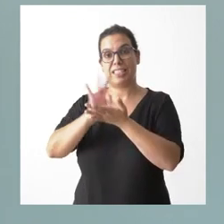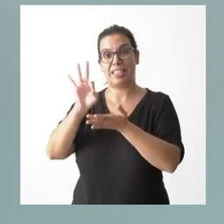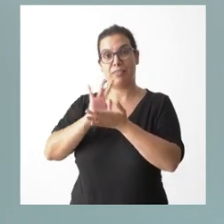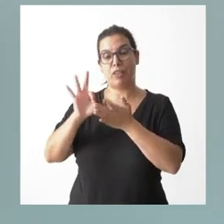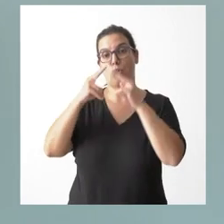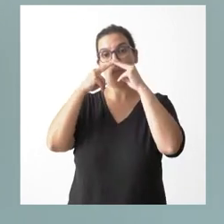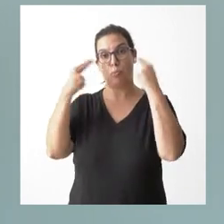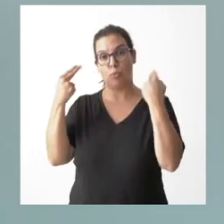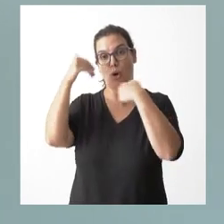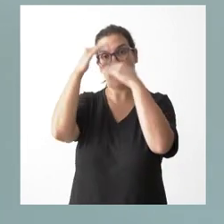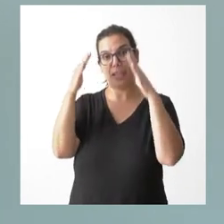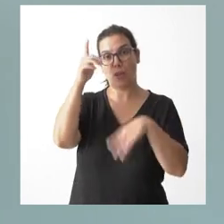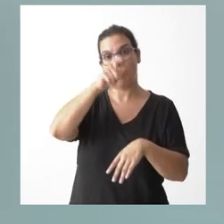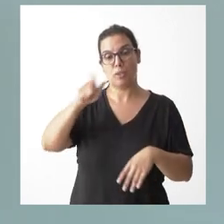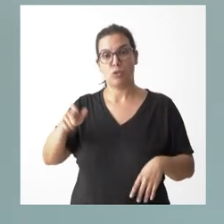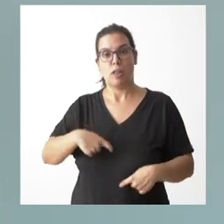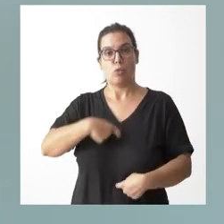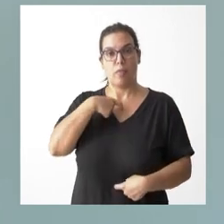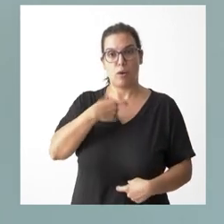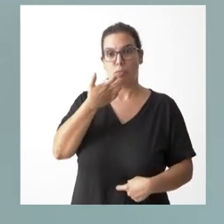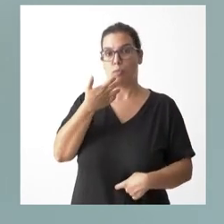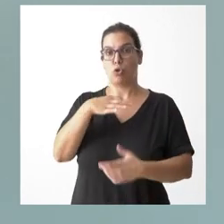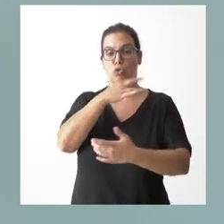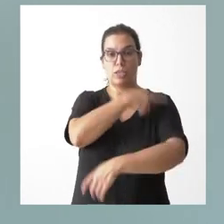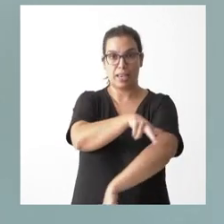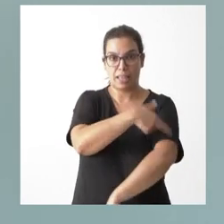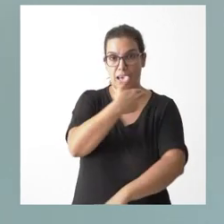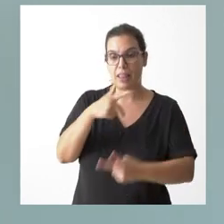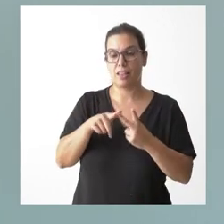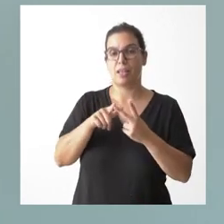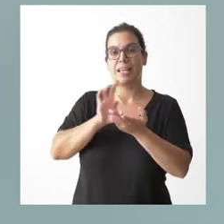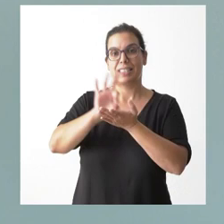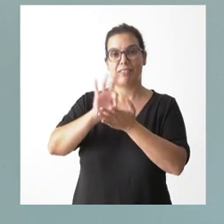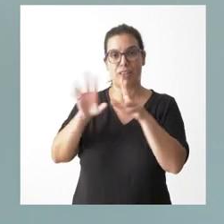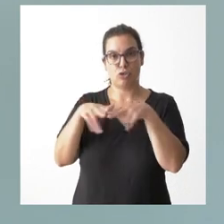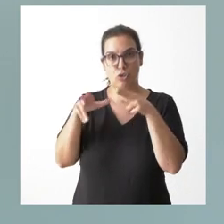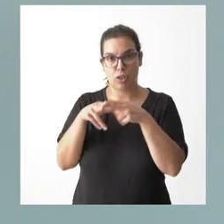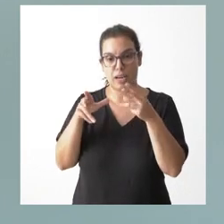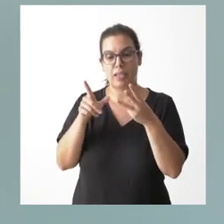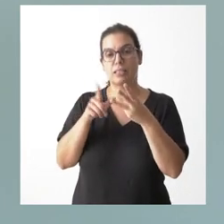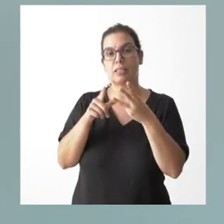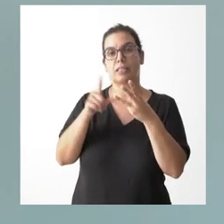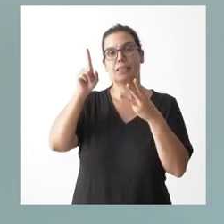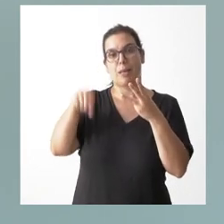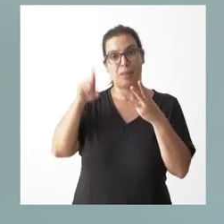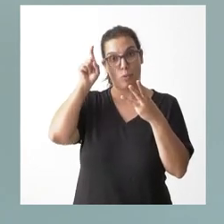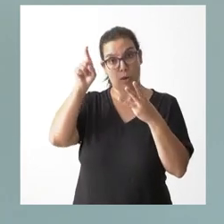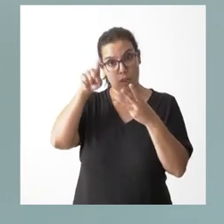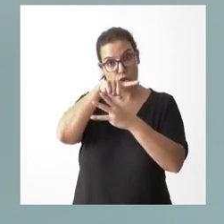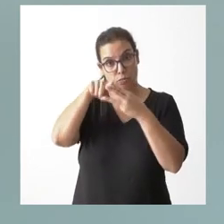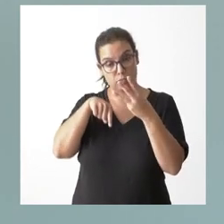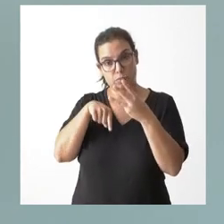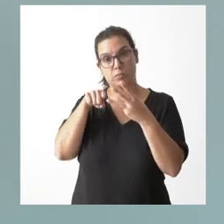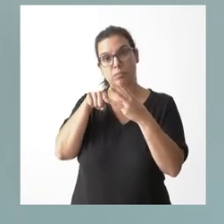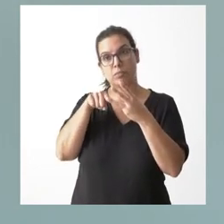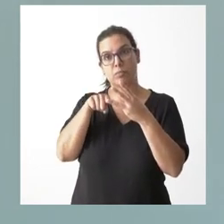público de atención al ciudadano, como pueda ser la sanidad, los servicios sociales, también el ámbito educativo,